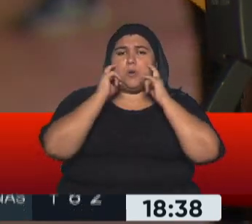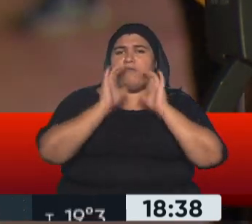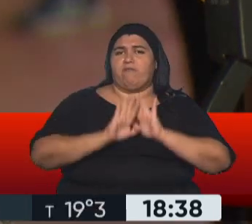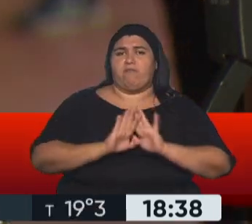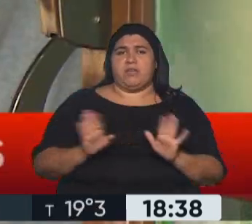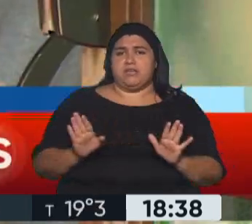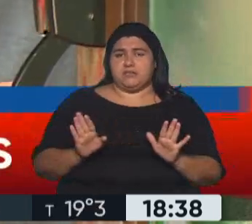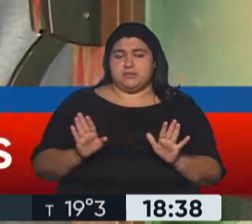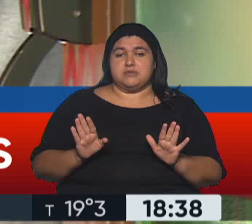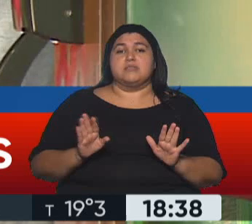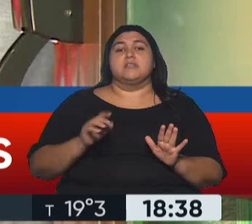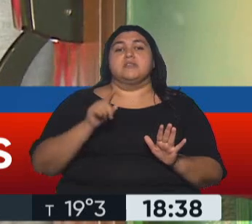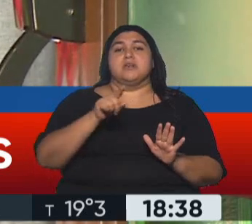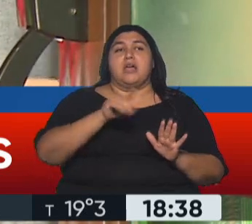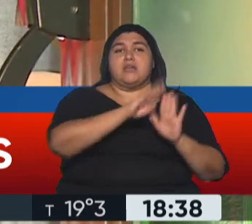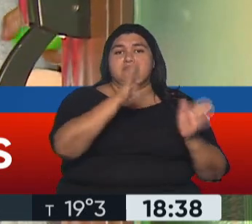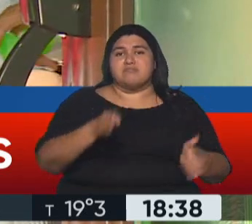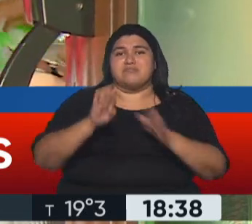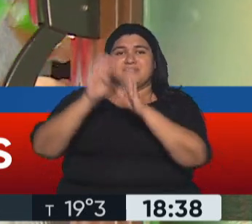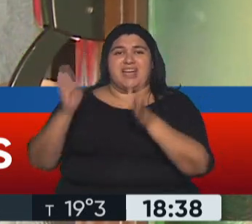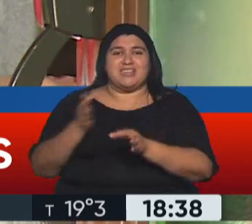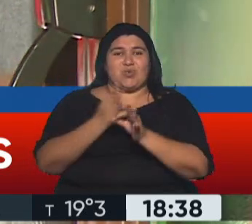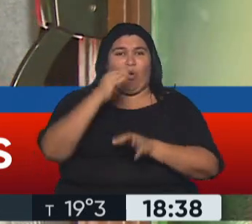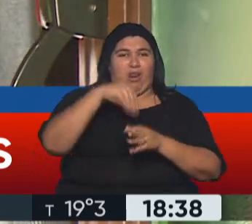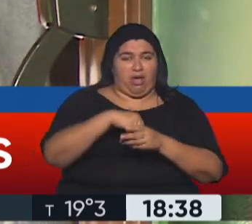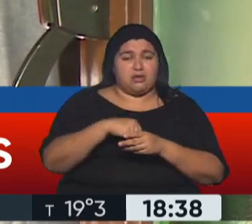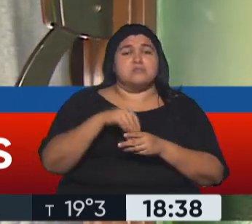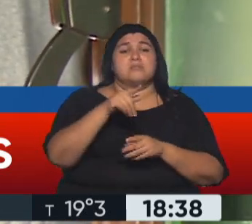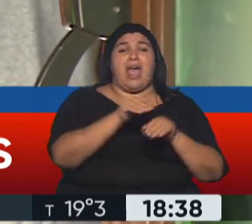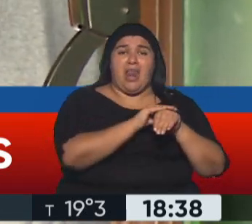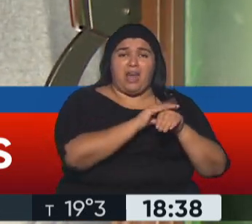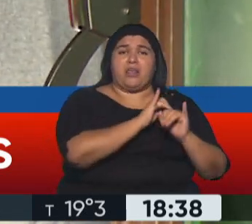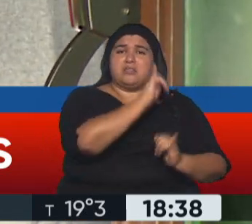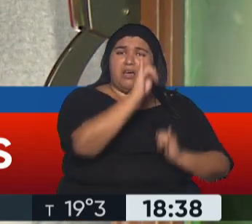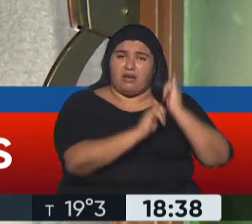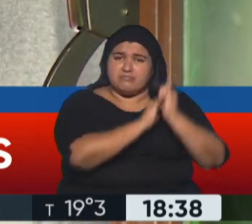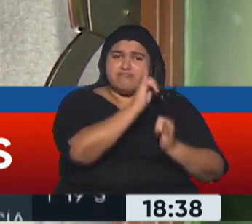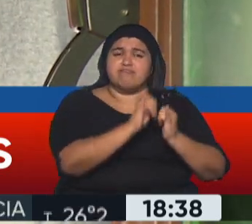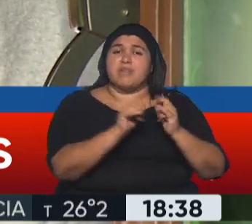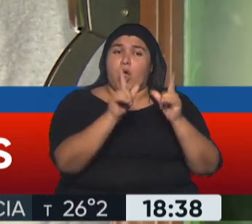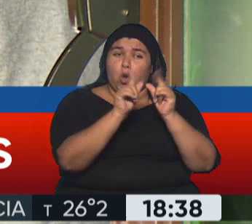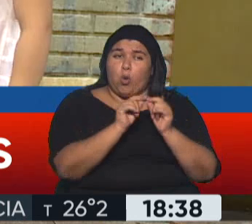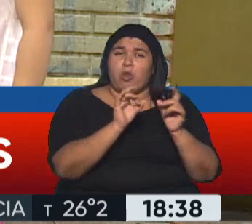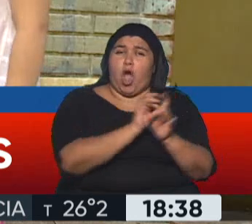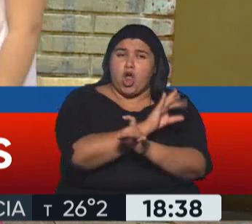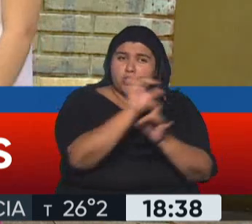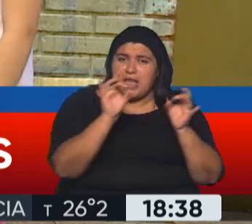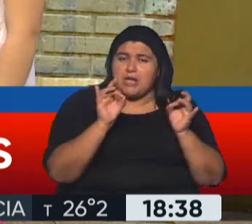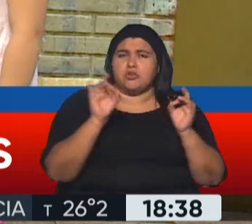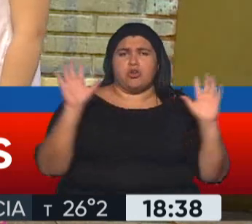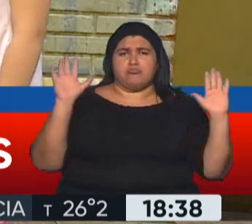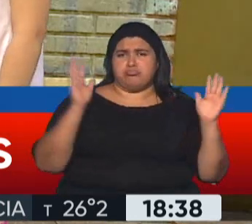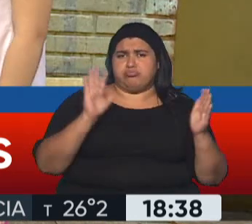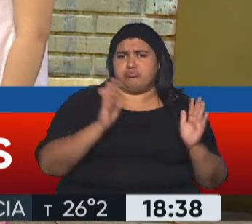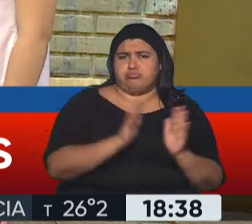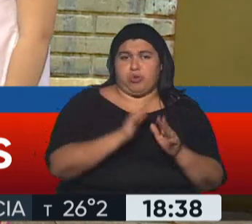barbijo en los establecimientos educativos. Larreta justificó la medida en que el número de contagios de COVID bajó en los